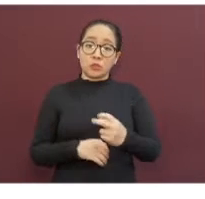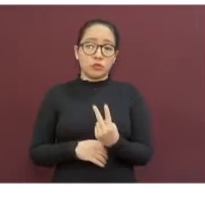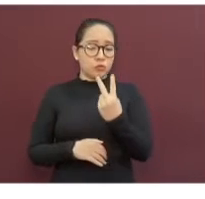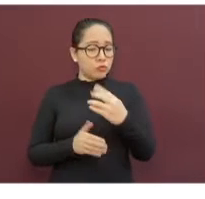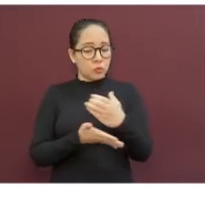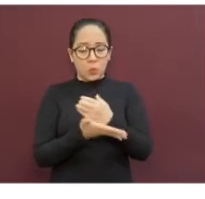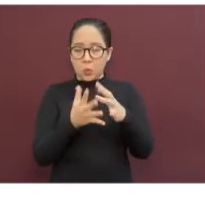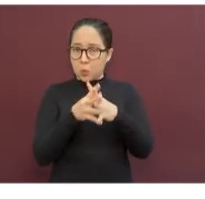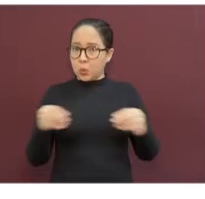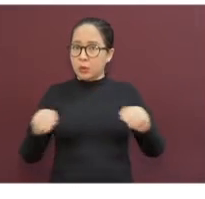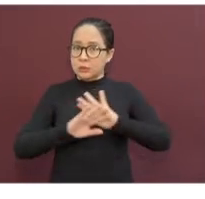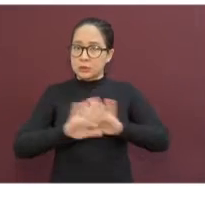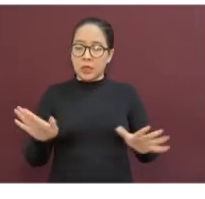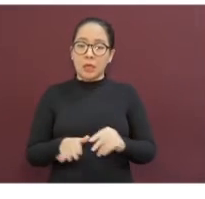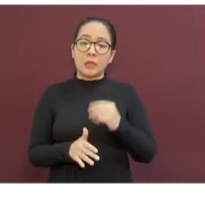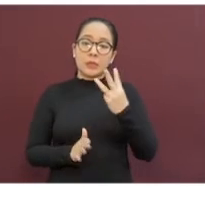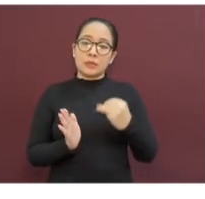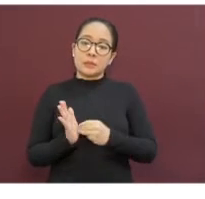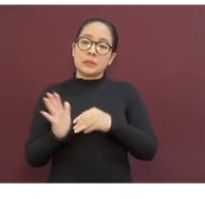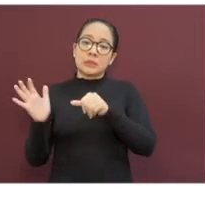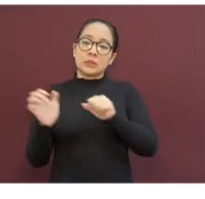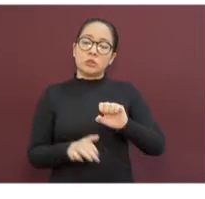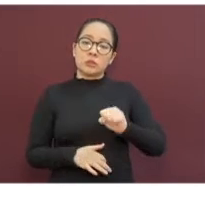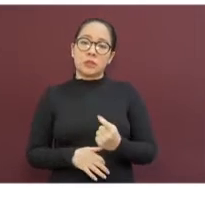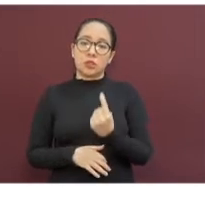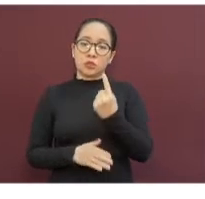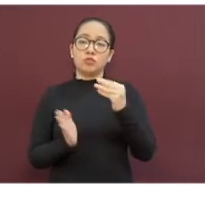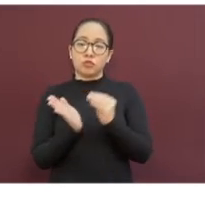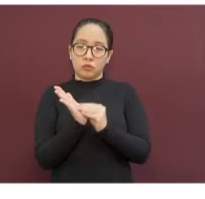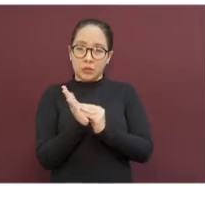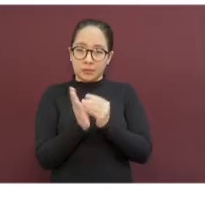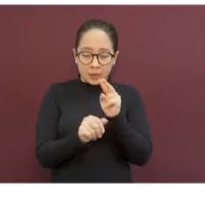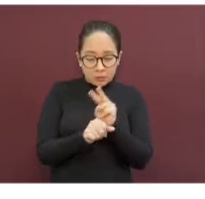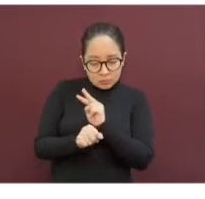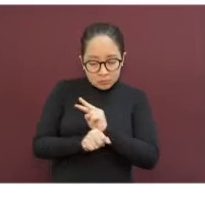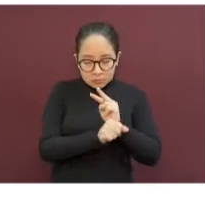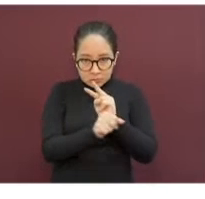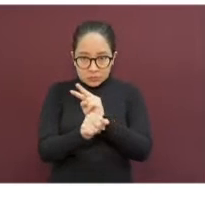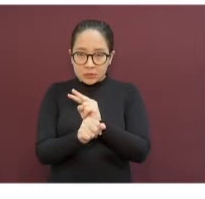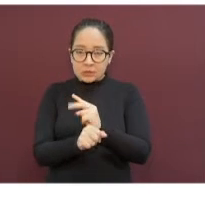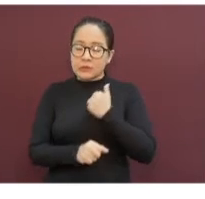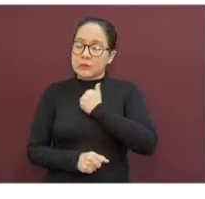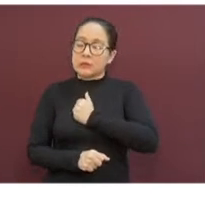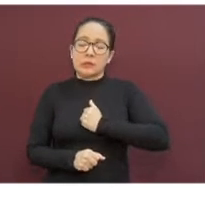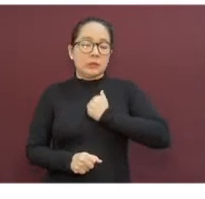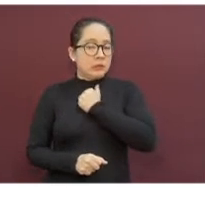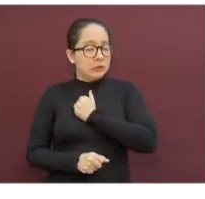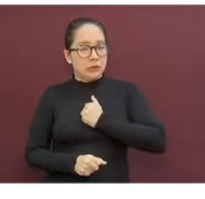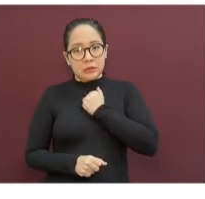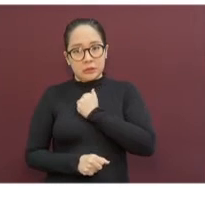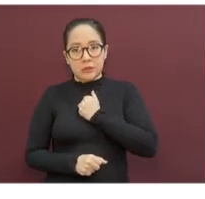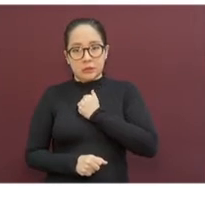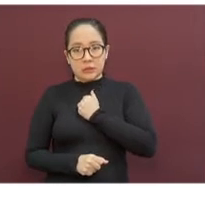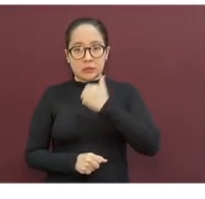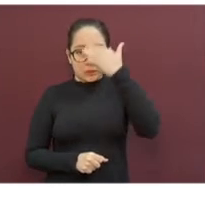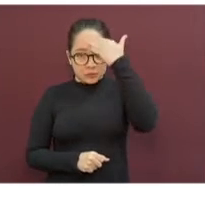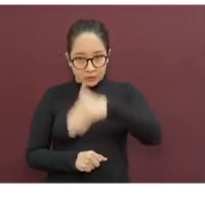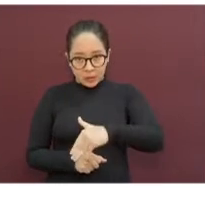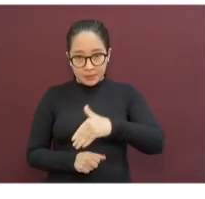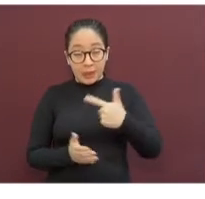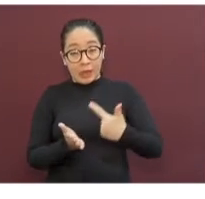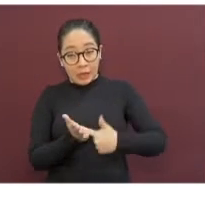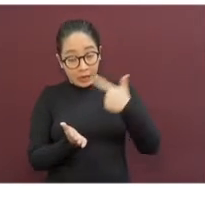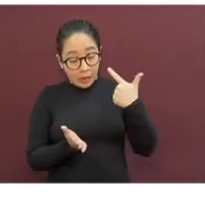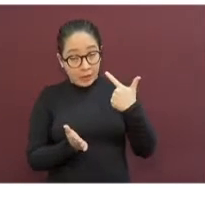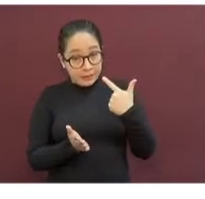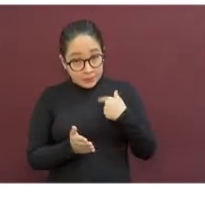tres mil 661 aún permanecen en vigilancia y desafortunadamente como consecuencia de las